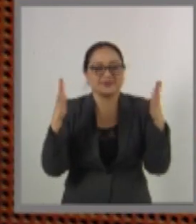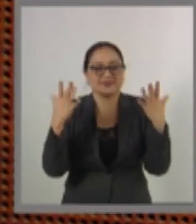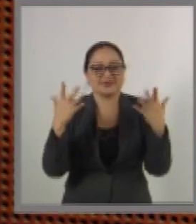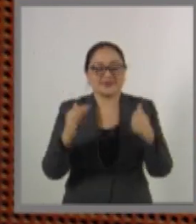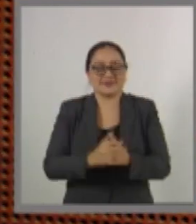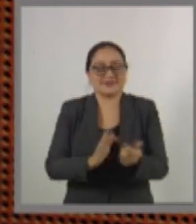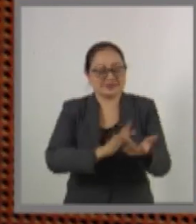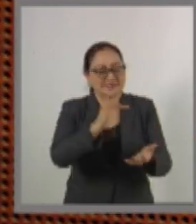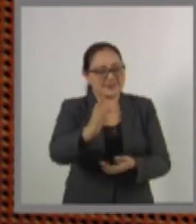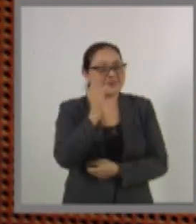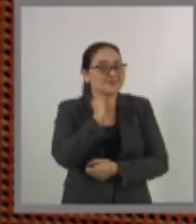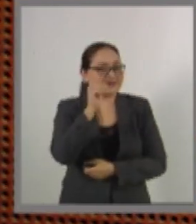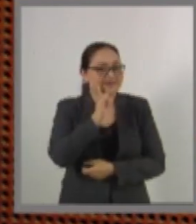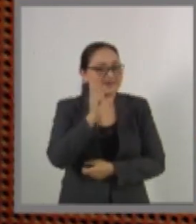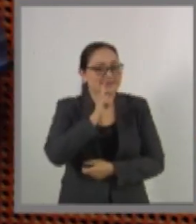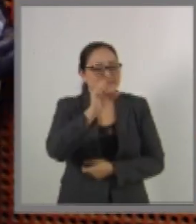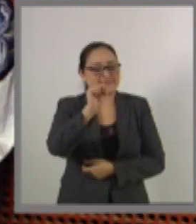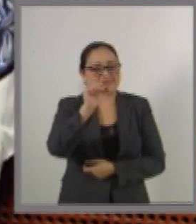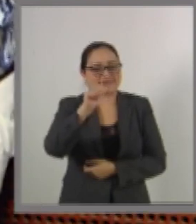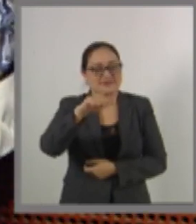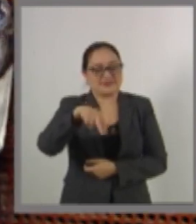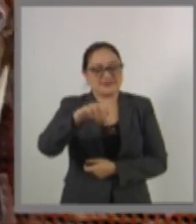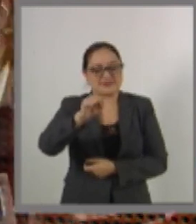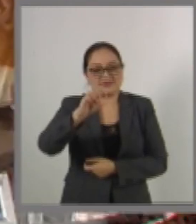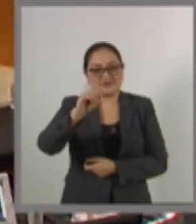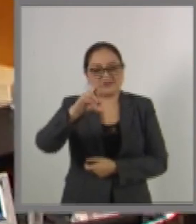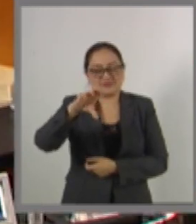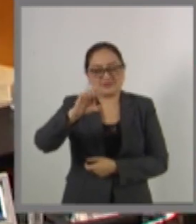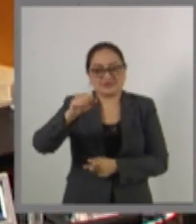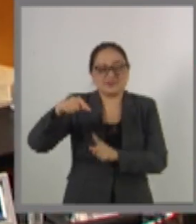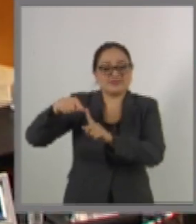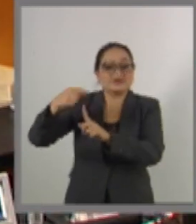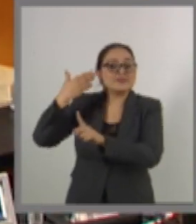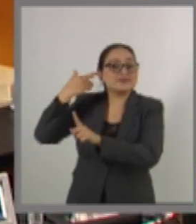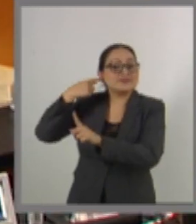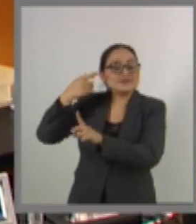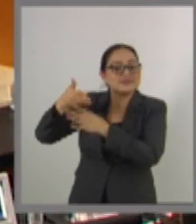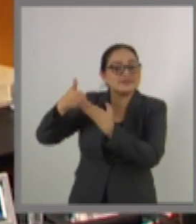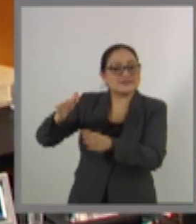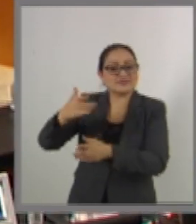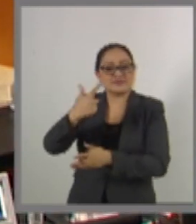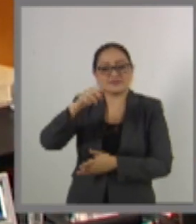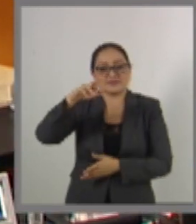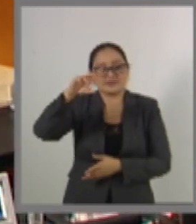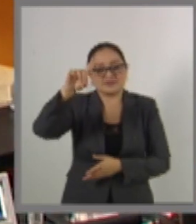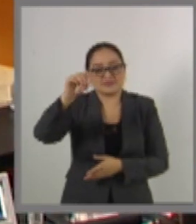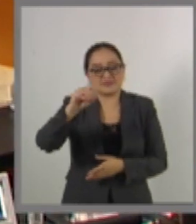Muchas gracias, senadora Sansores. Sonido en el escaño del senador Gerardo Flores.